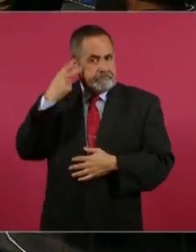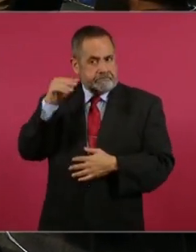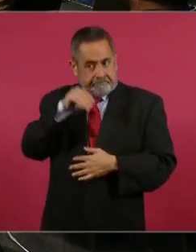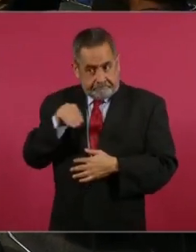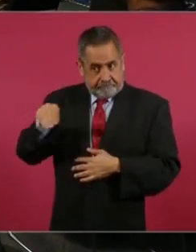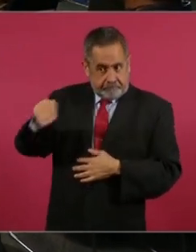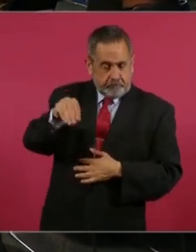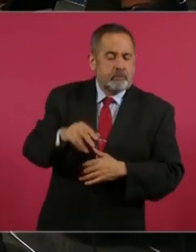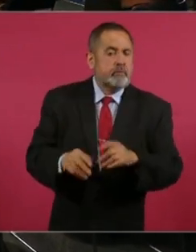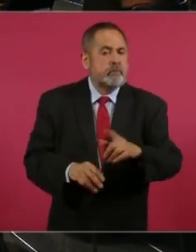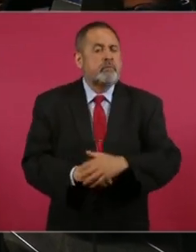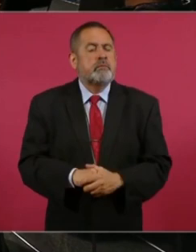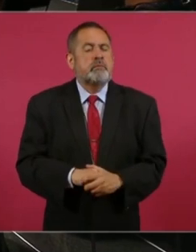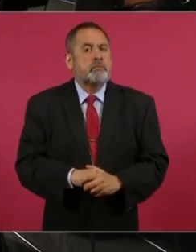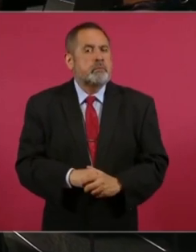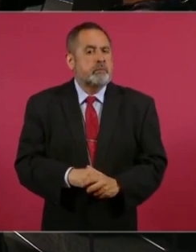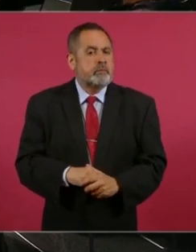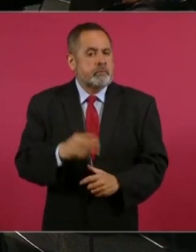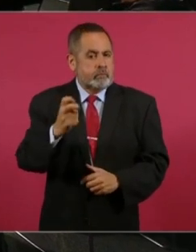voy